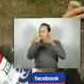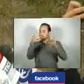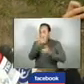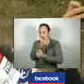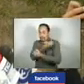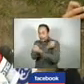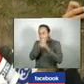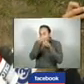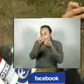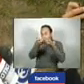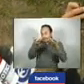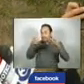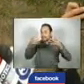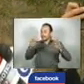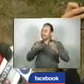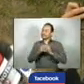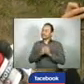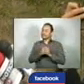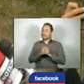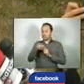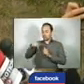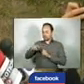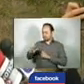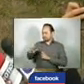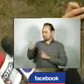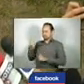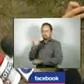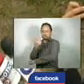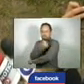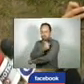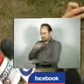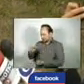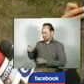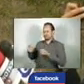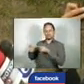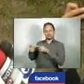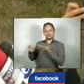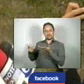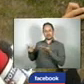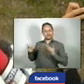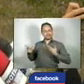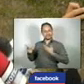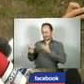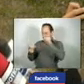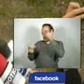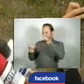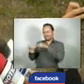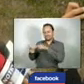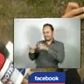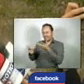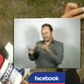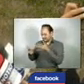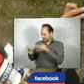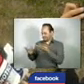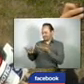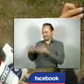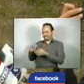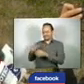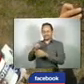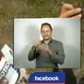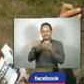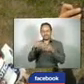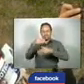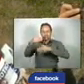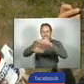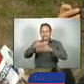y está lanzando una tercera dosis en general y eso no sabemos si eso es lo que ha contribuido a que se estanque